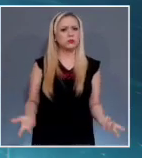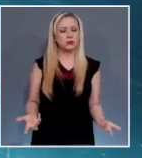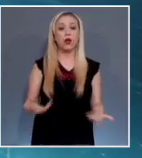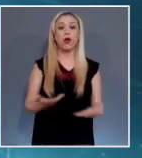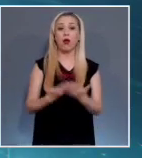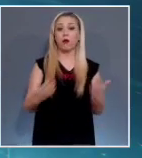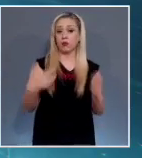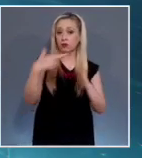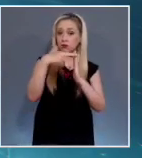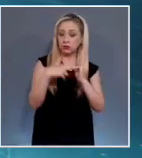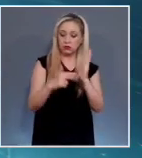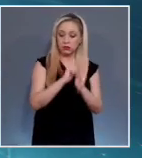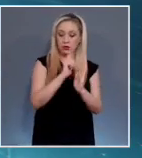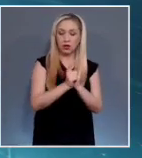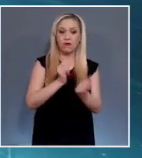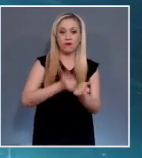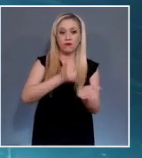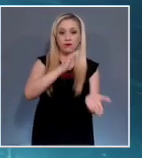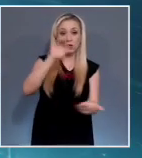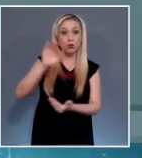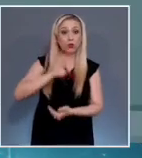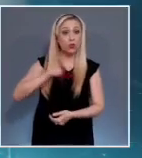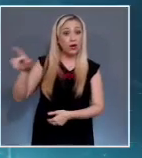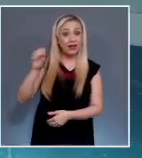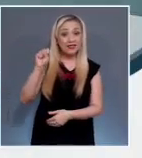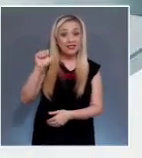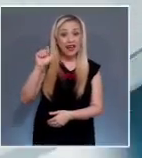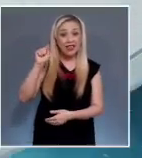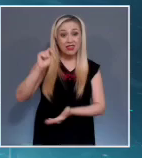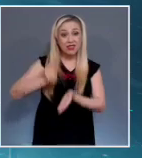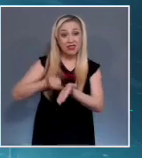SAT compartir datos de contribuyentes.